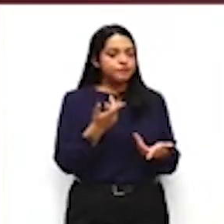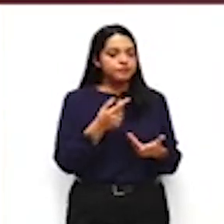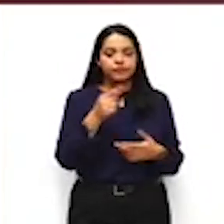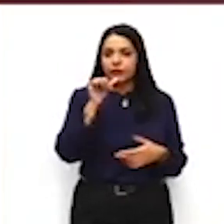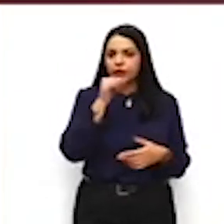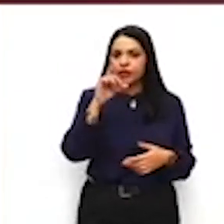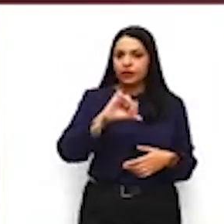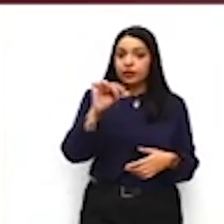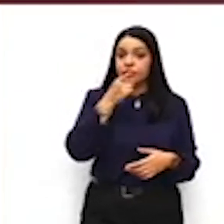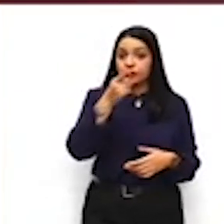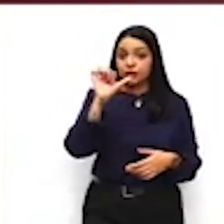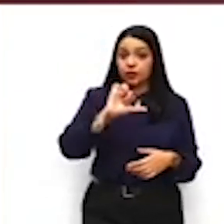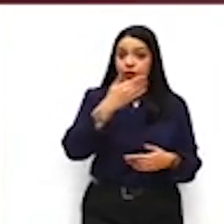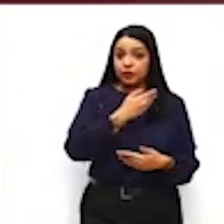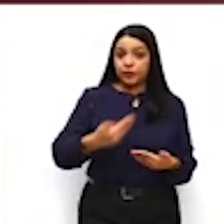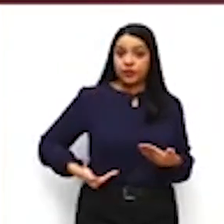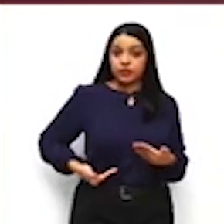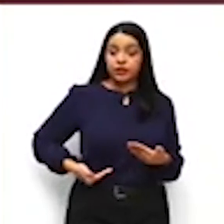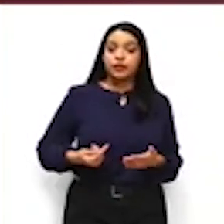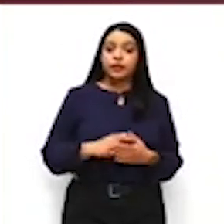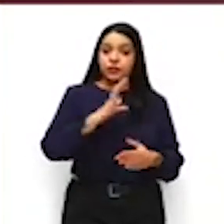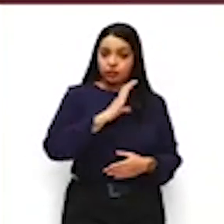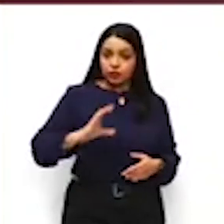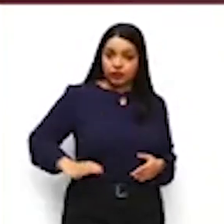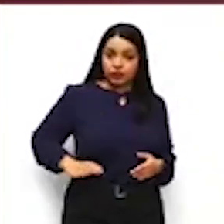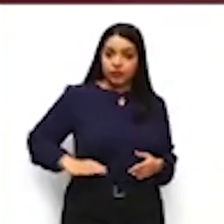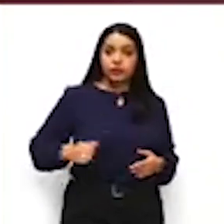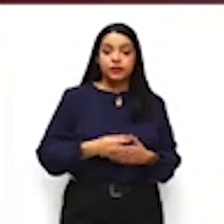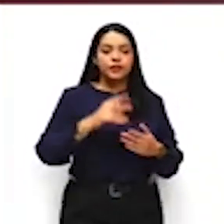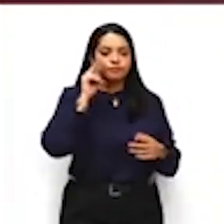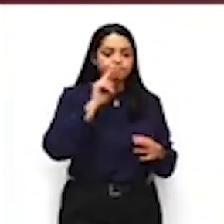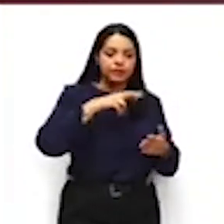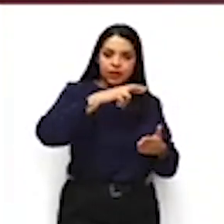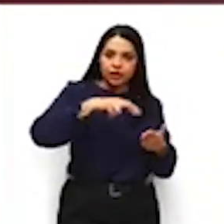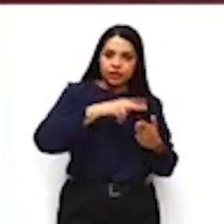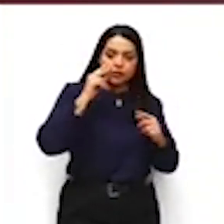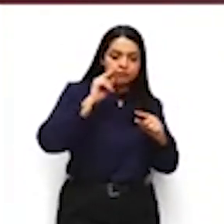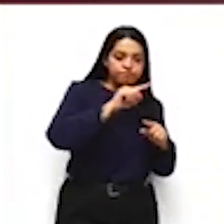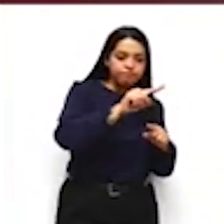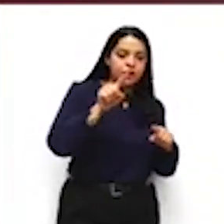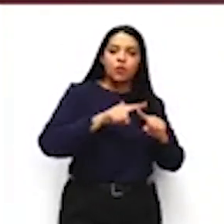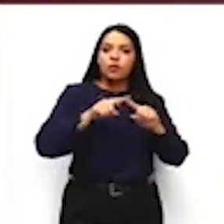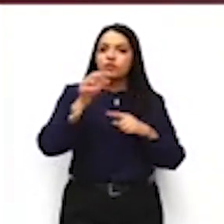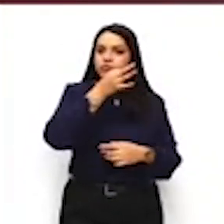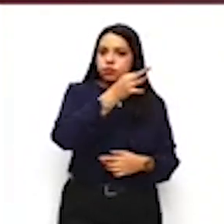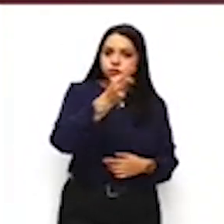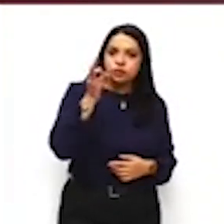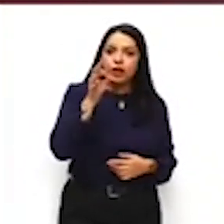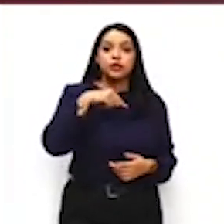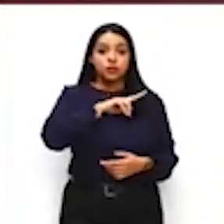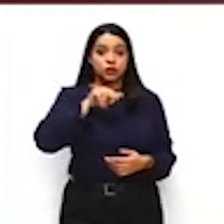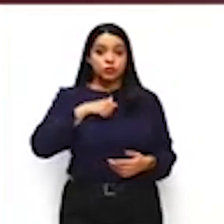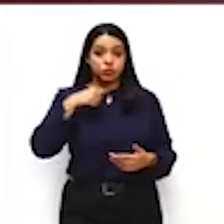hoy presidenta, siendo candidata, recorrió el país informando en las plazas que si